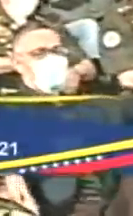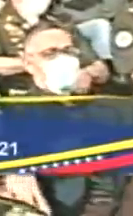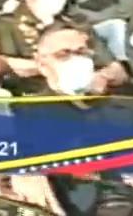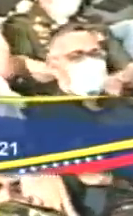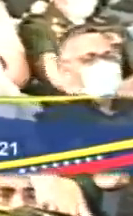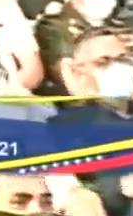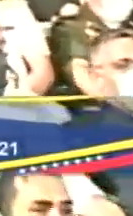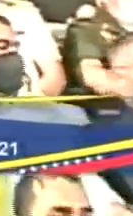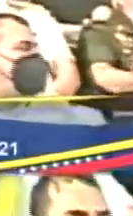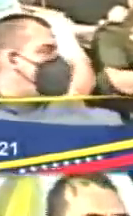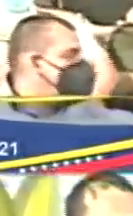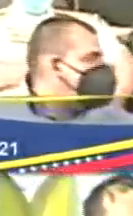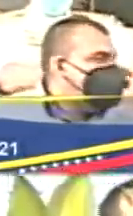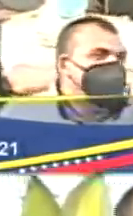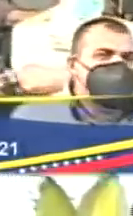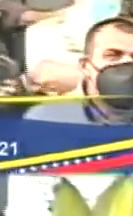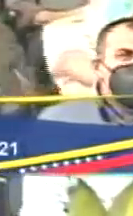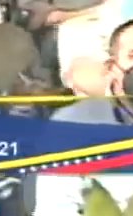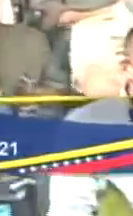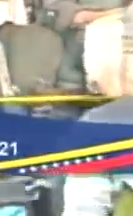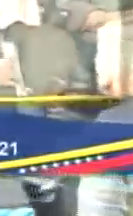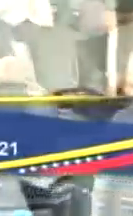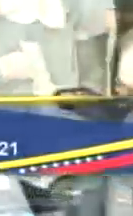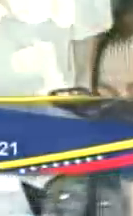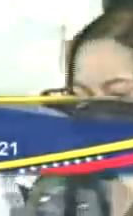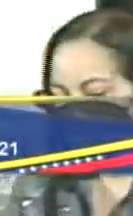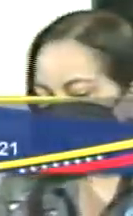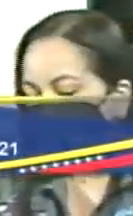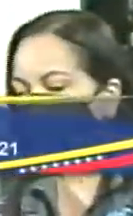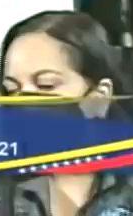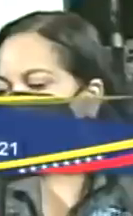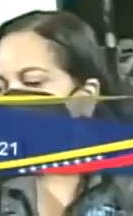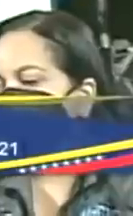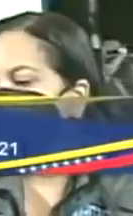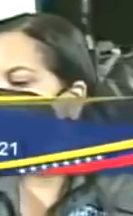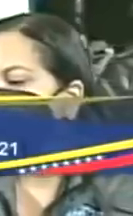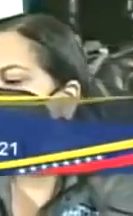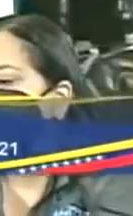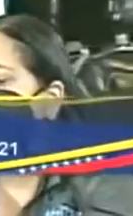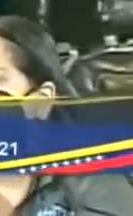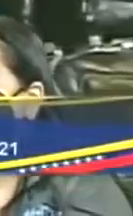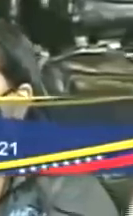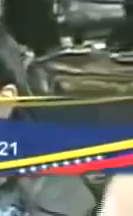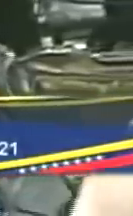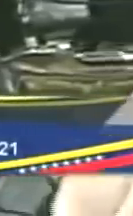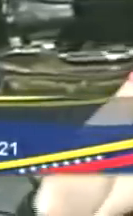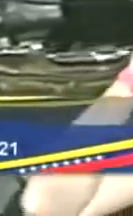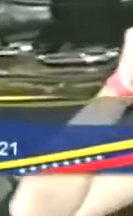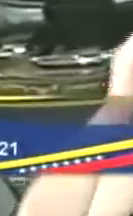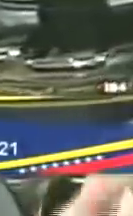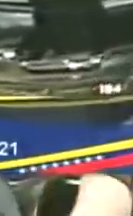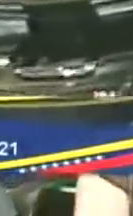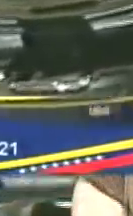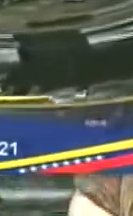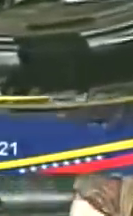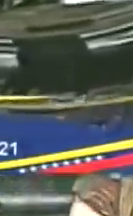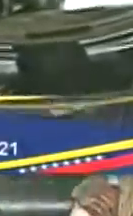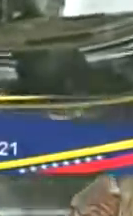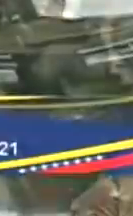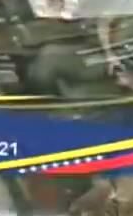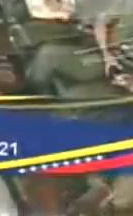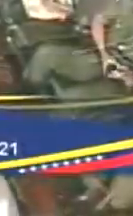muy buenas tardes. Sean bienvenidos a este acto de entrega de Premios Nacionales de Ciencia, Tecnología